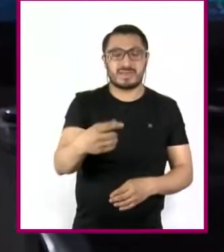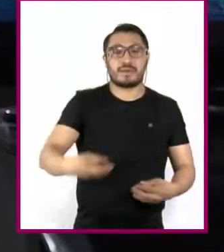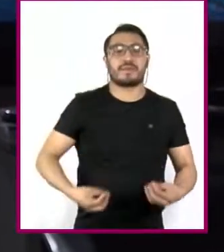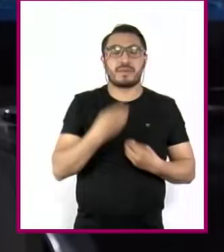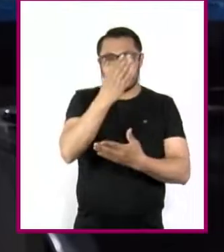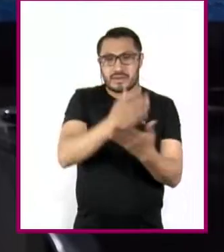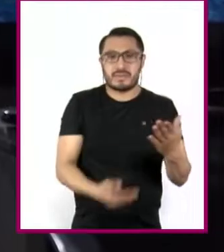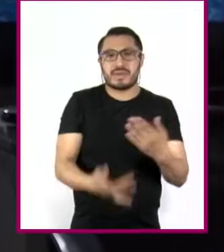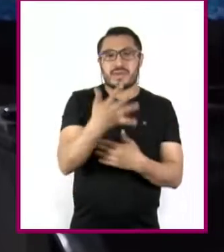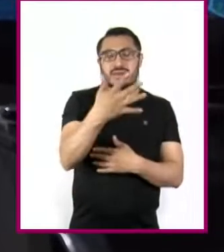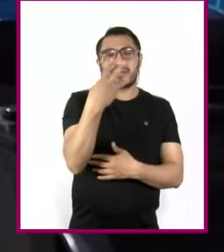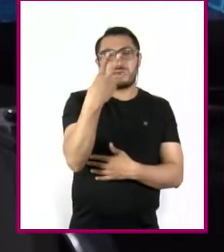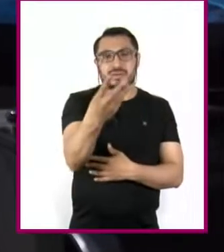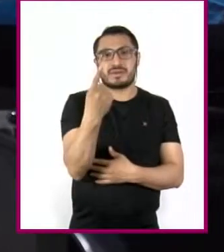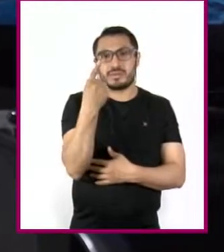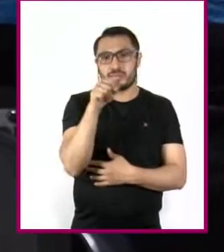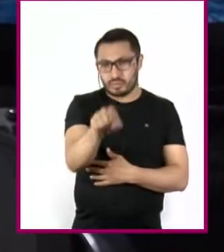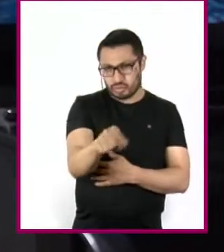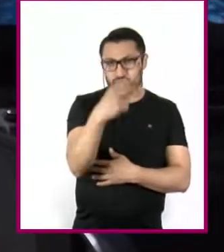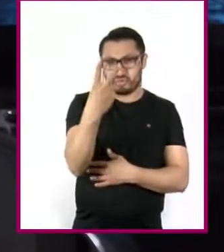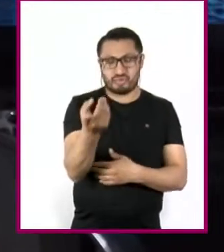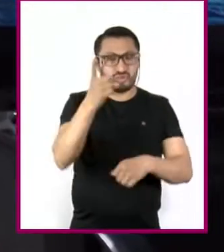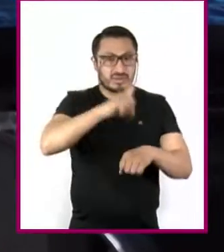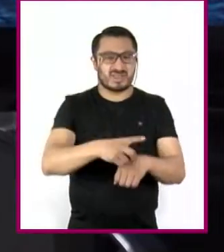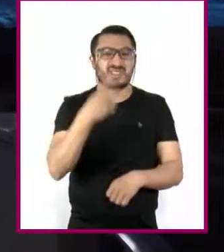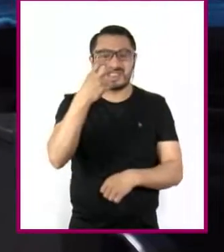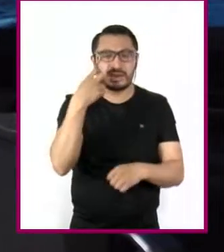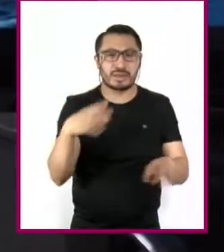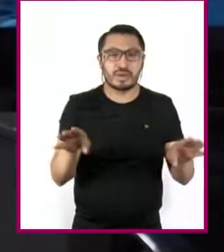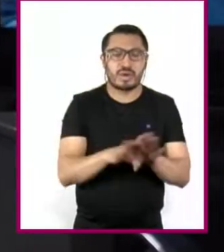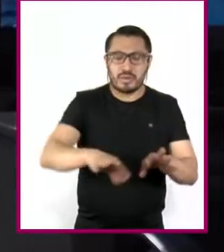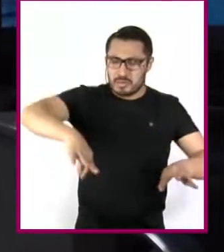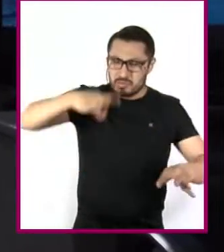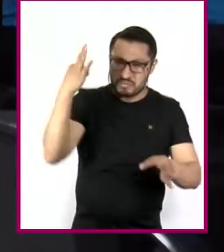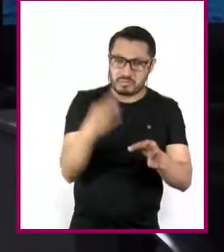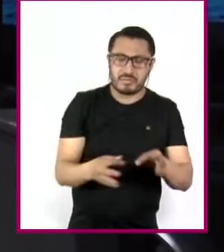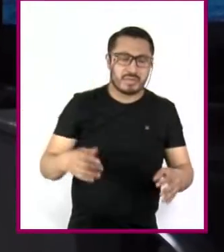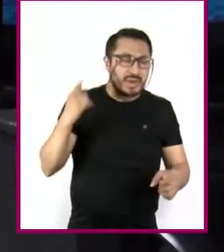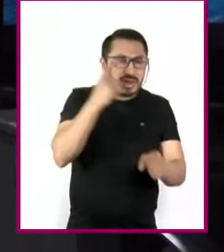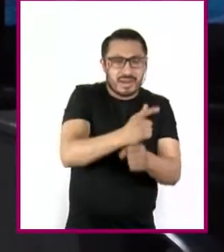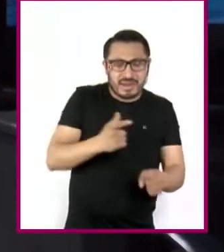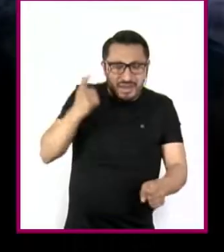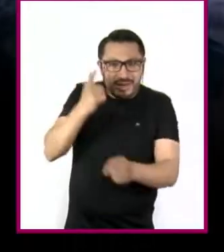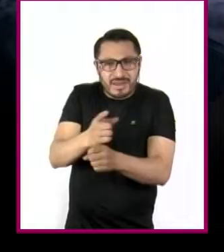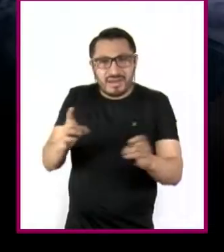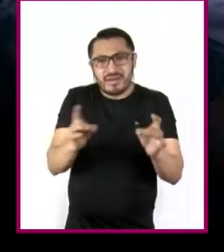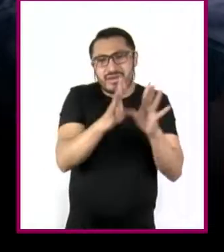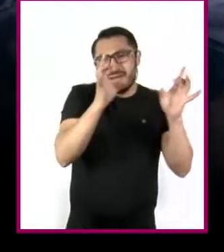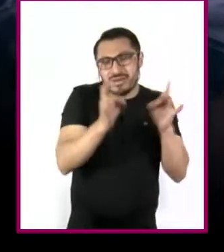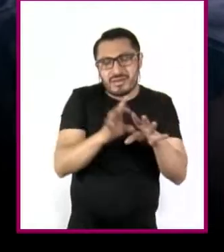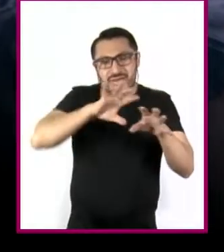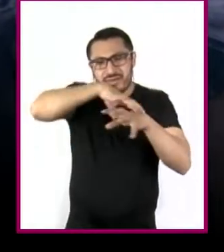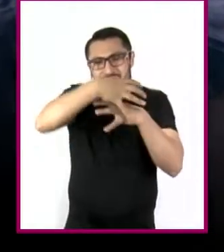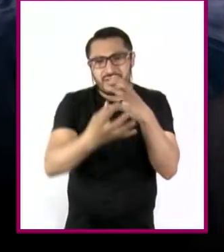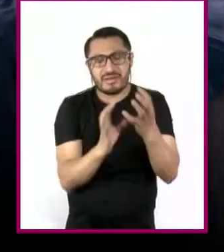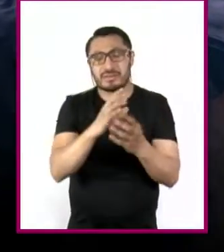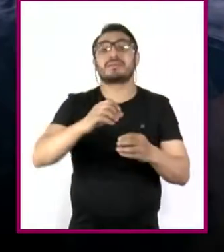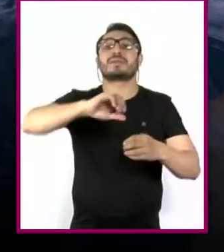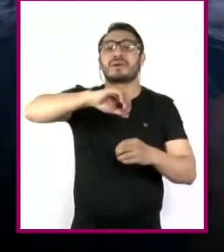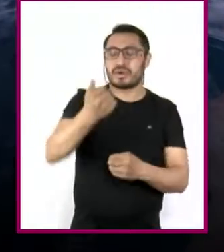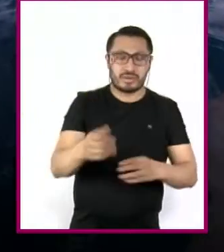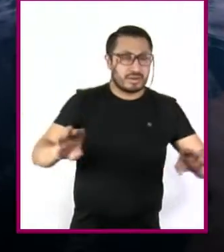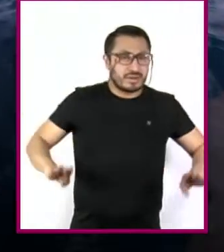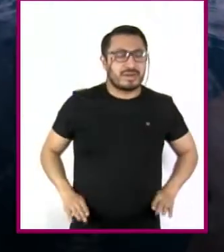de 53.2 días, lo que lo vuelve ideal para rastrear fenómenos atmosféricos. Otra ventaja es que